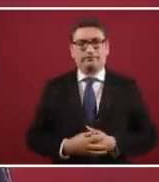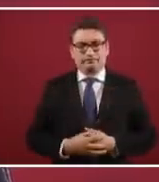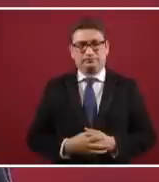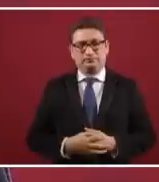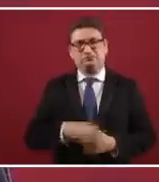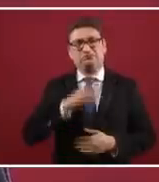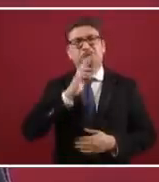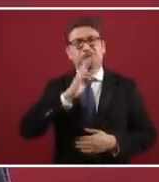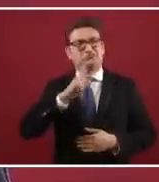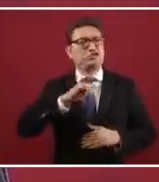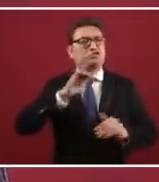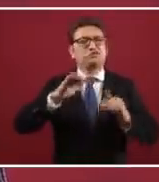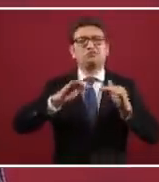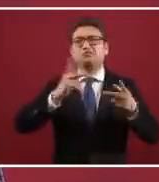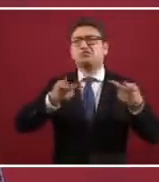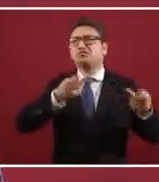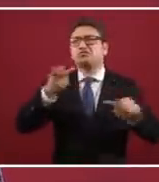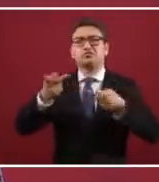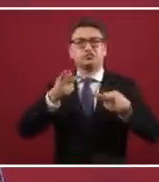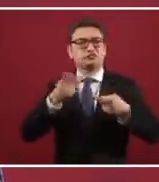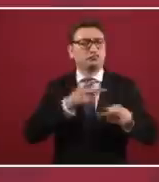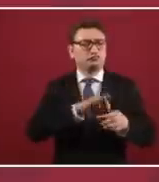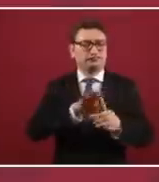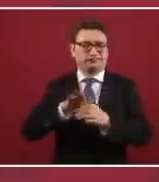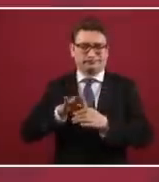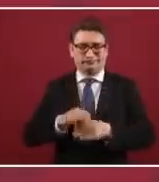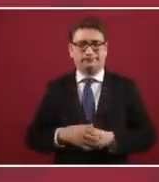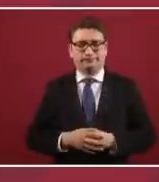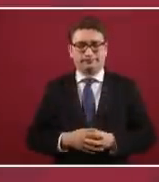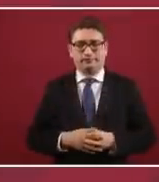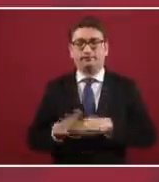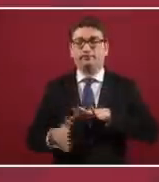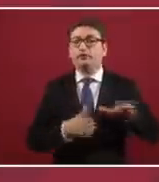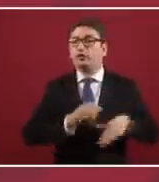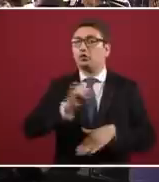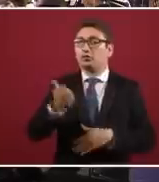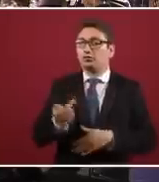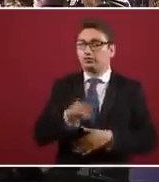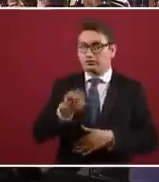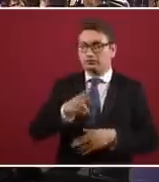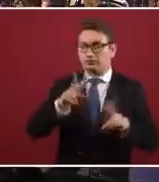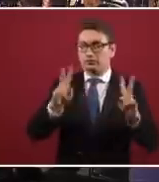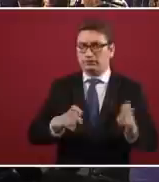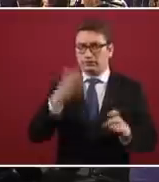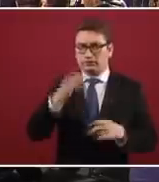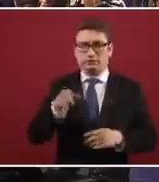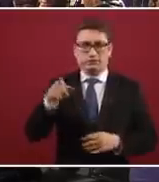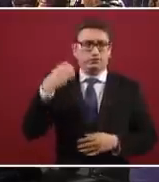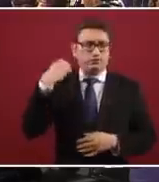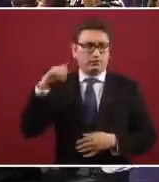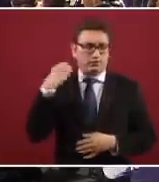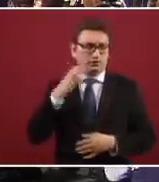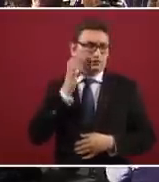la consulta. Presidente, otro tema creo que difícil. El Congreso de Oaxaca